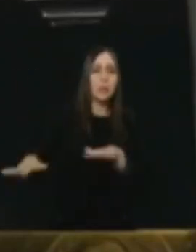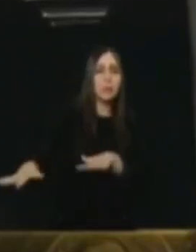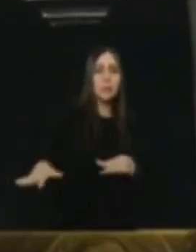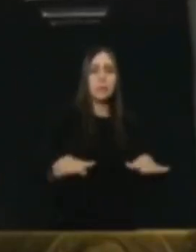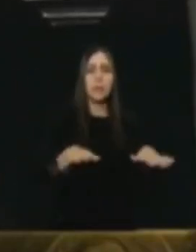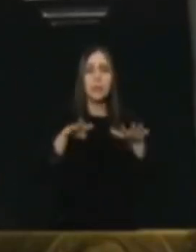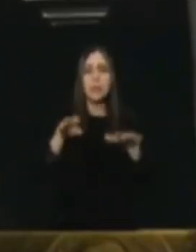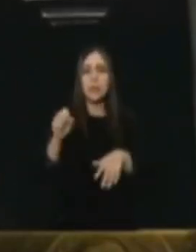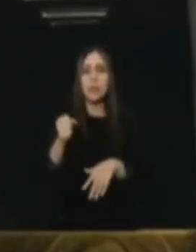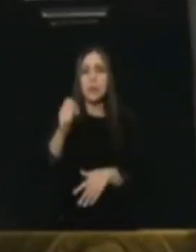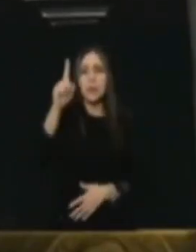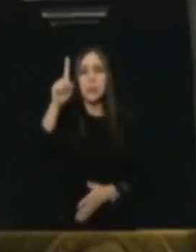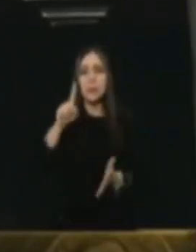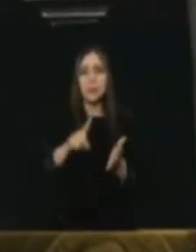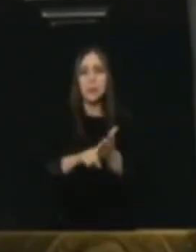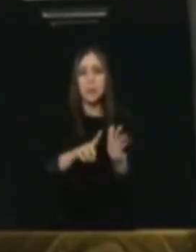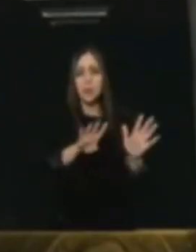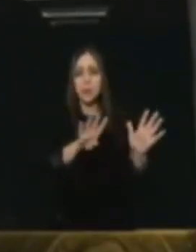de